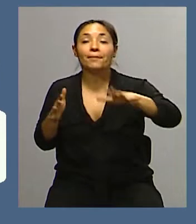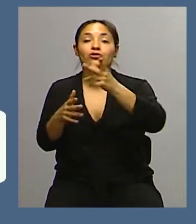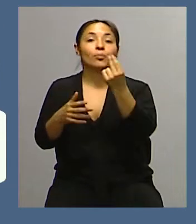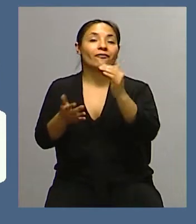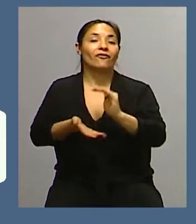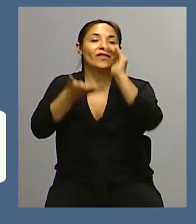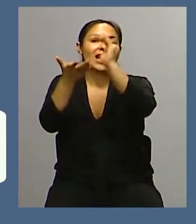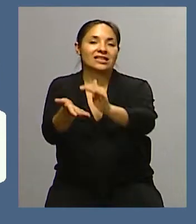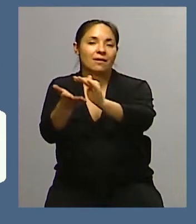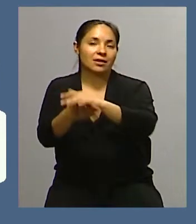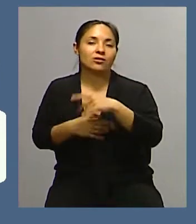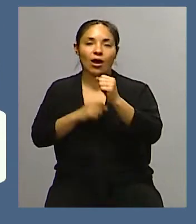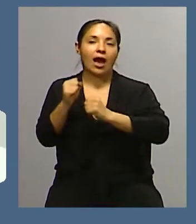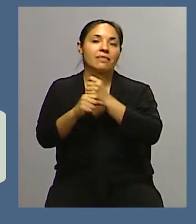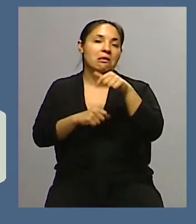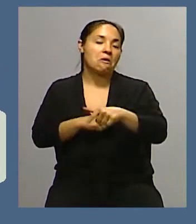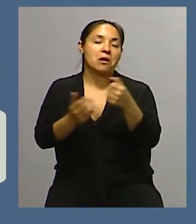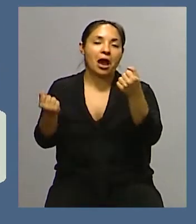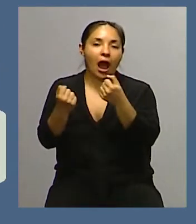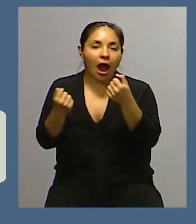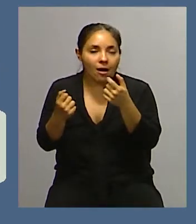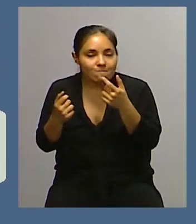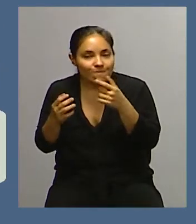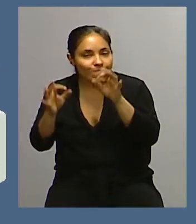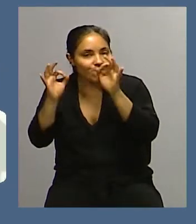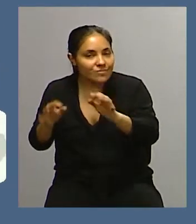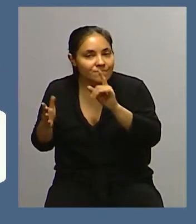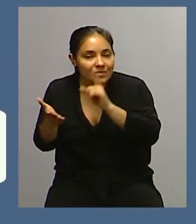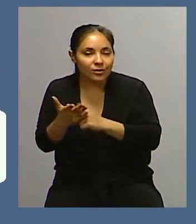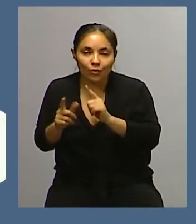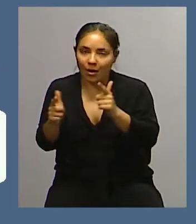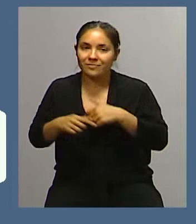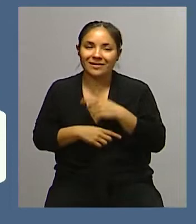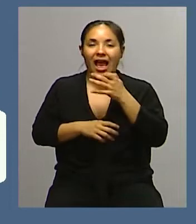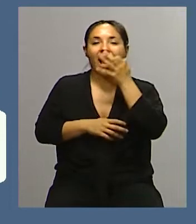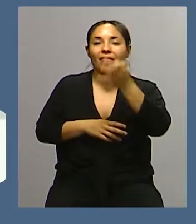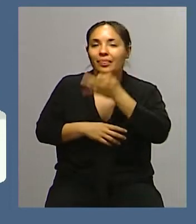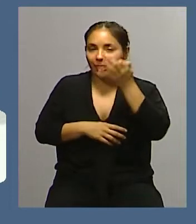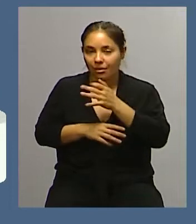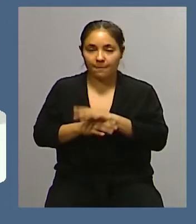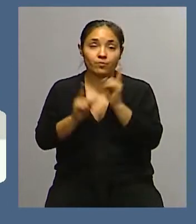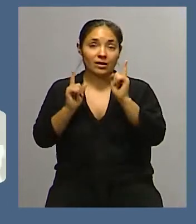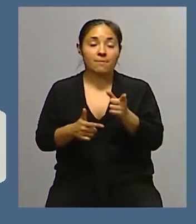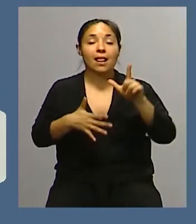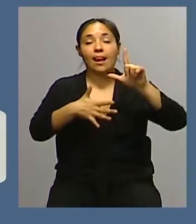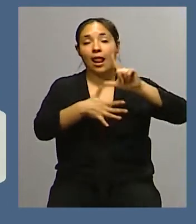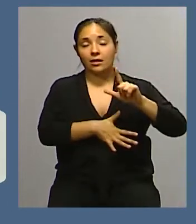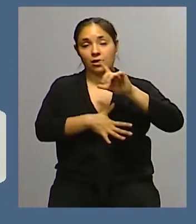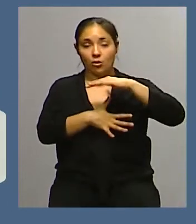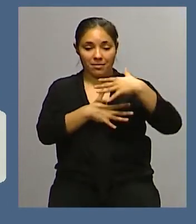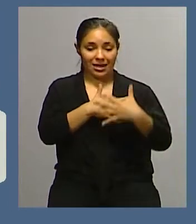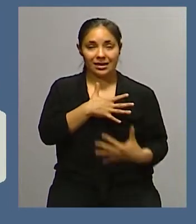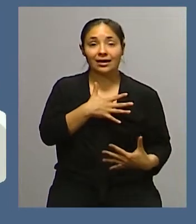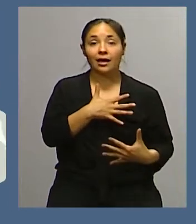está definido, pero por lo menos lo mencionó. Y también se ha puesto mucho énfasis en el bloque latinoamericano, América Latina